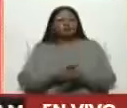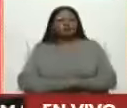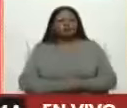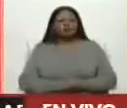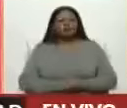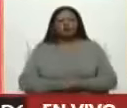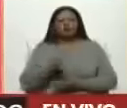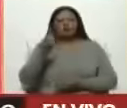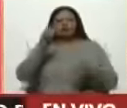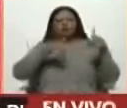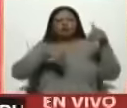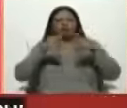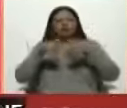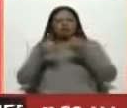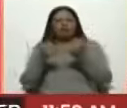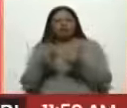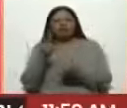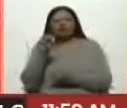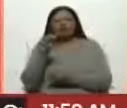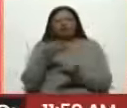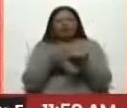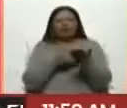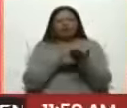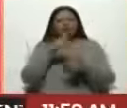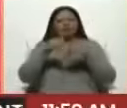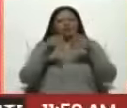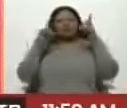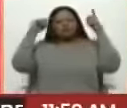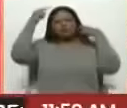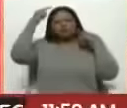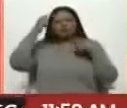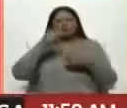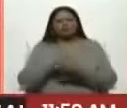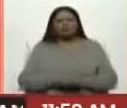un votante que nunca haya votado por el chavismo.